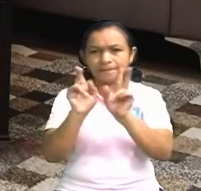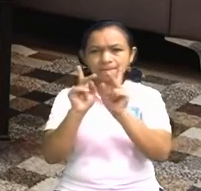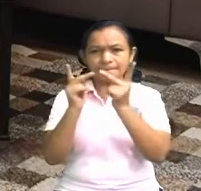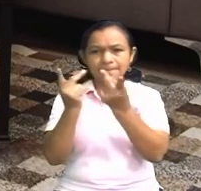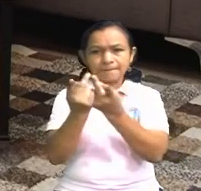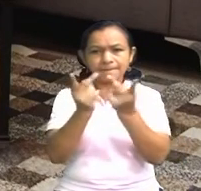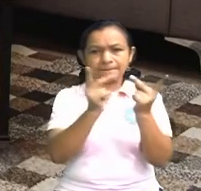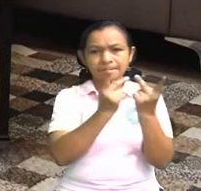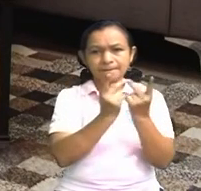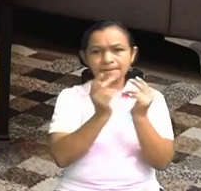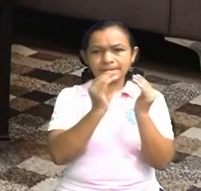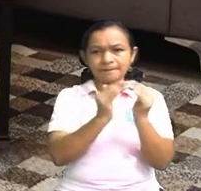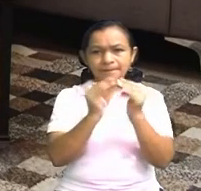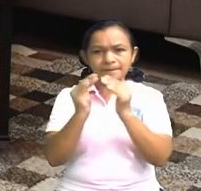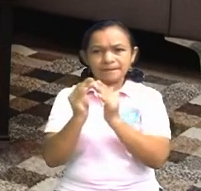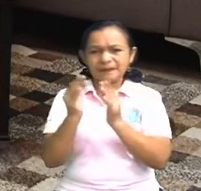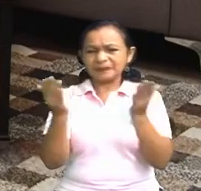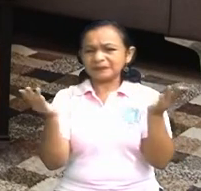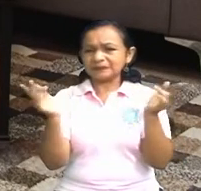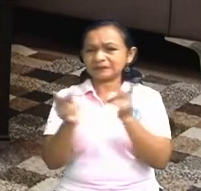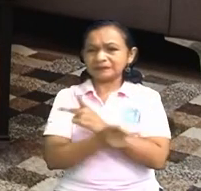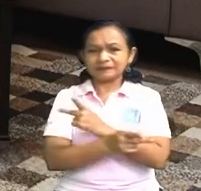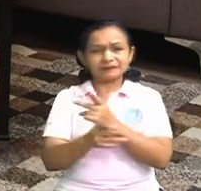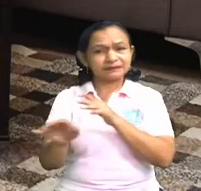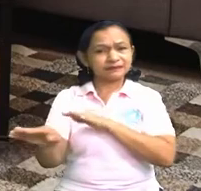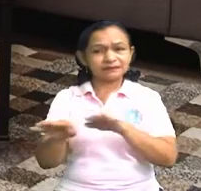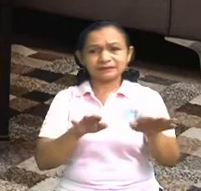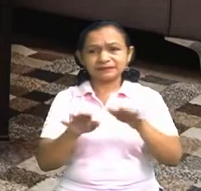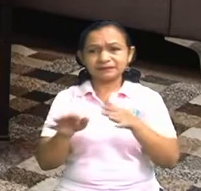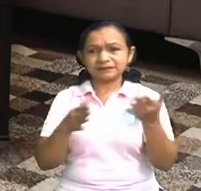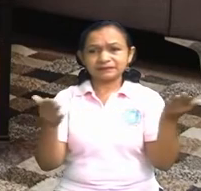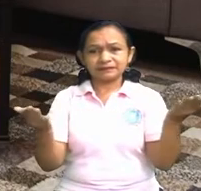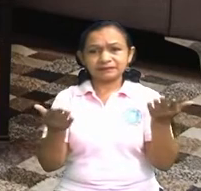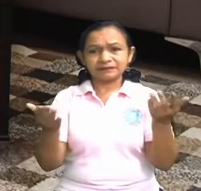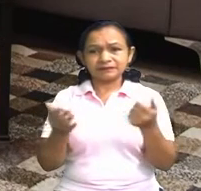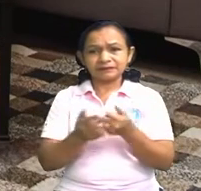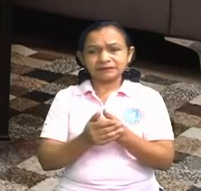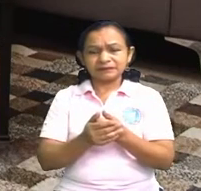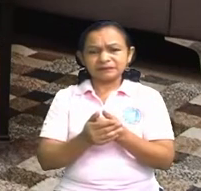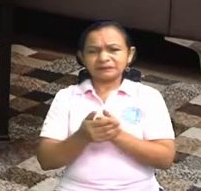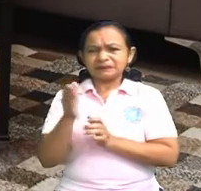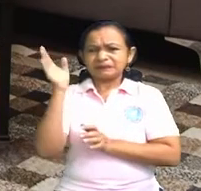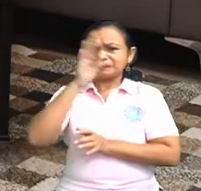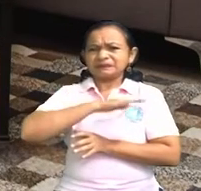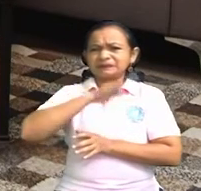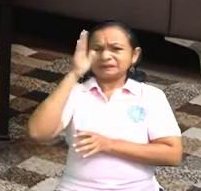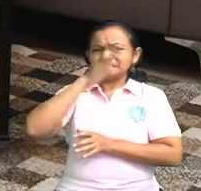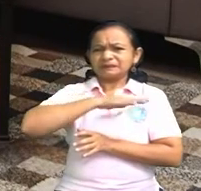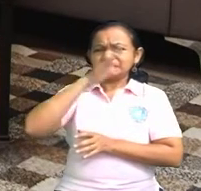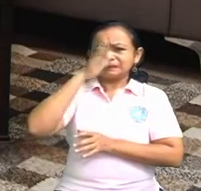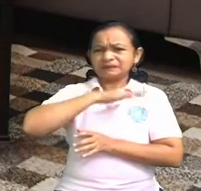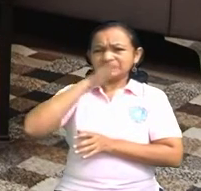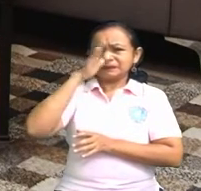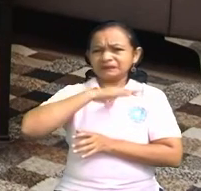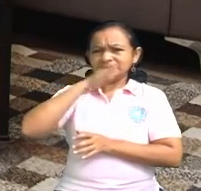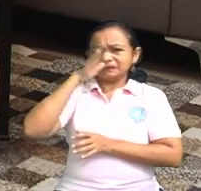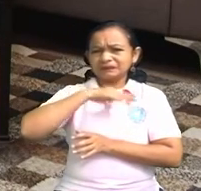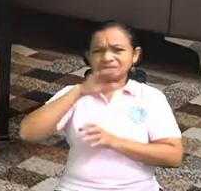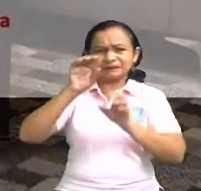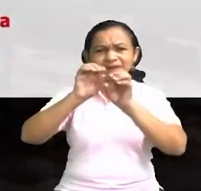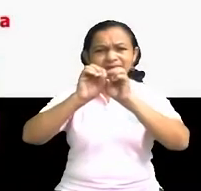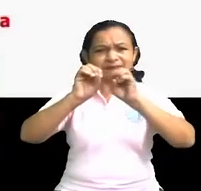población vecina no aguantaba los olores fétidos que salían, porque ahí no